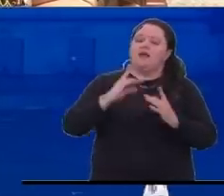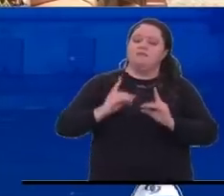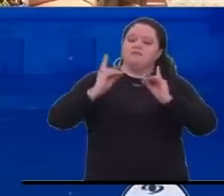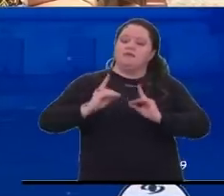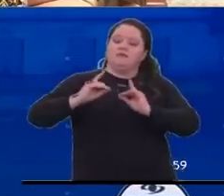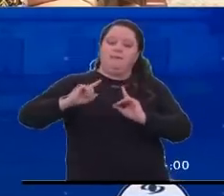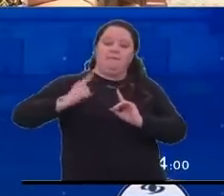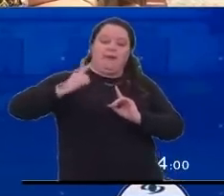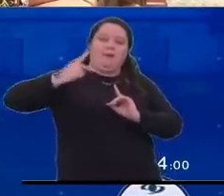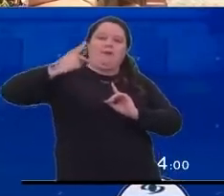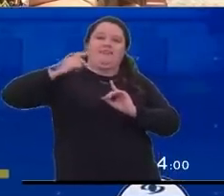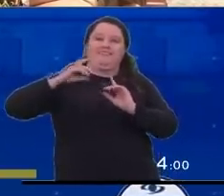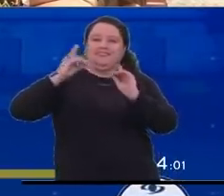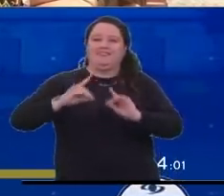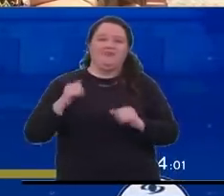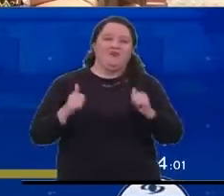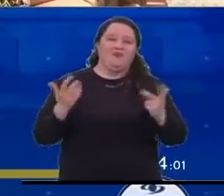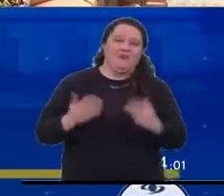decisiones?